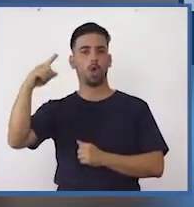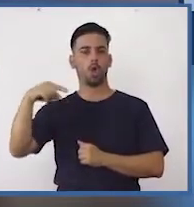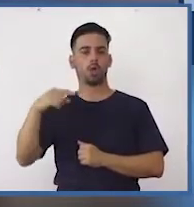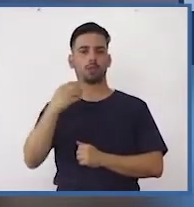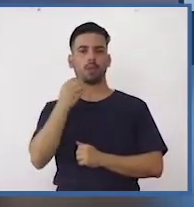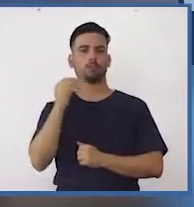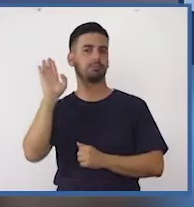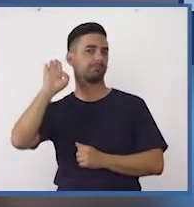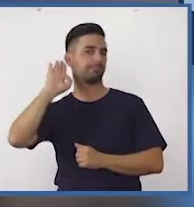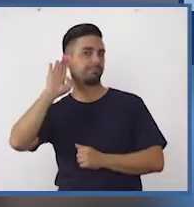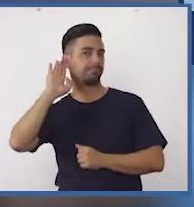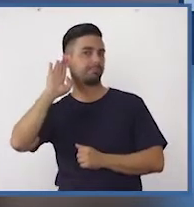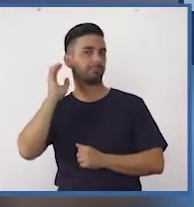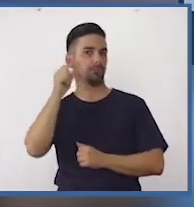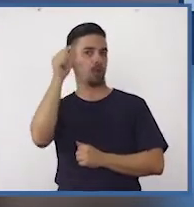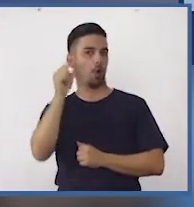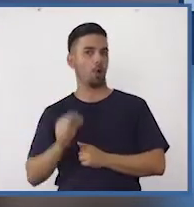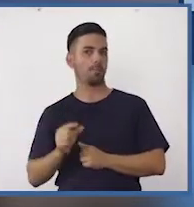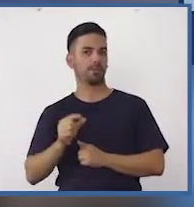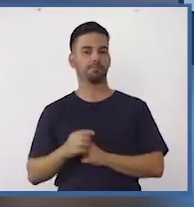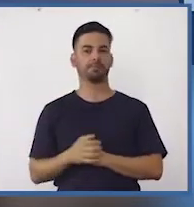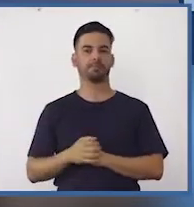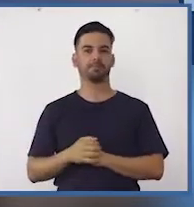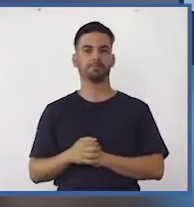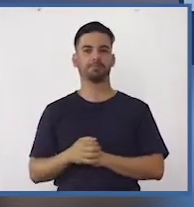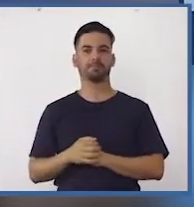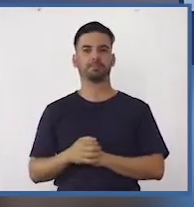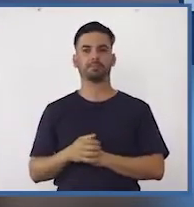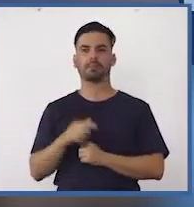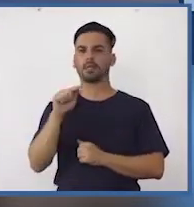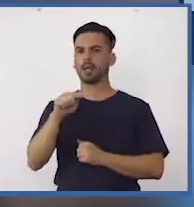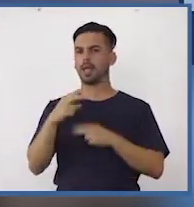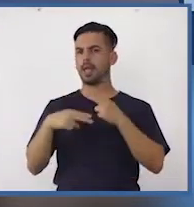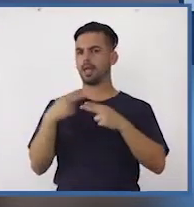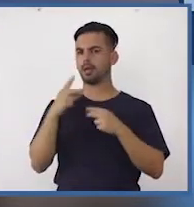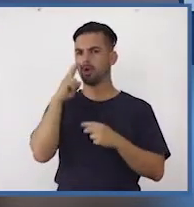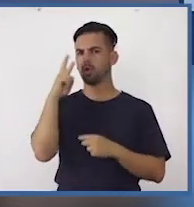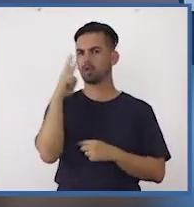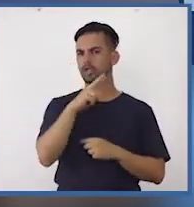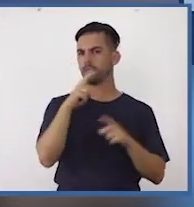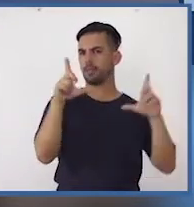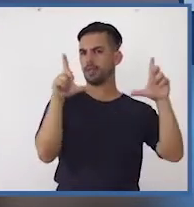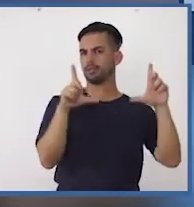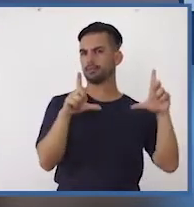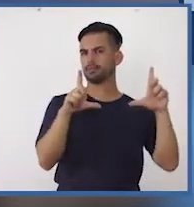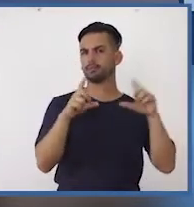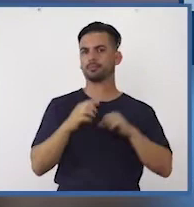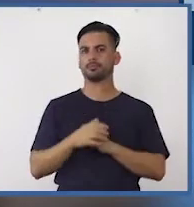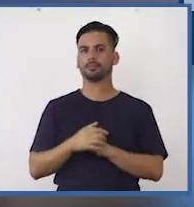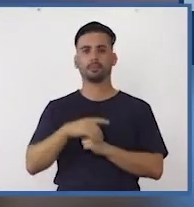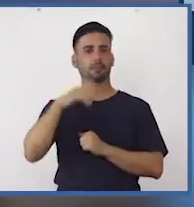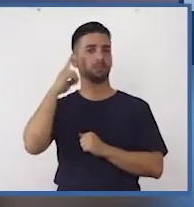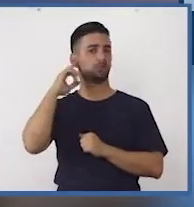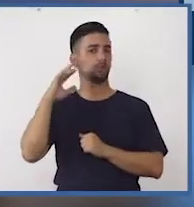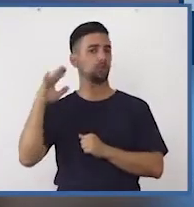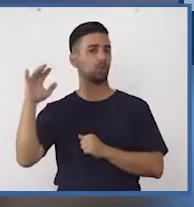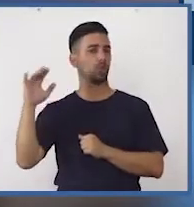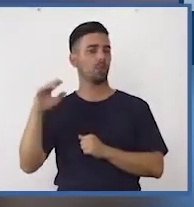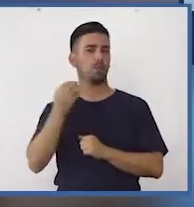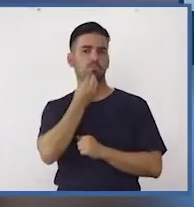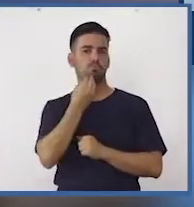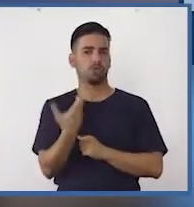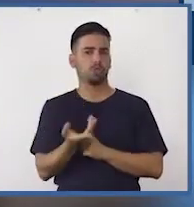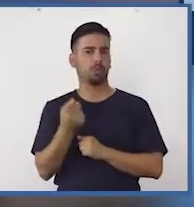de 20 Hz, en frecuencias son inferiores, y después de los 20 kHz son frecuencias superiores. Por lo tanto, que